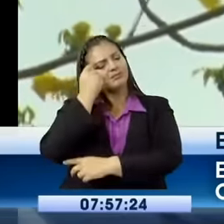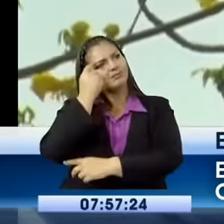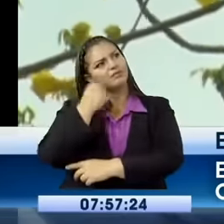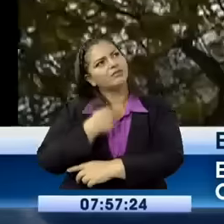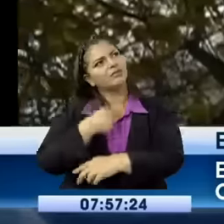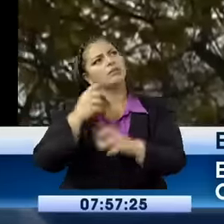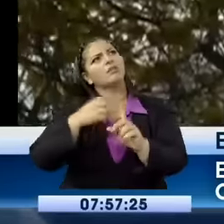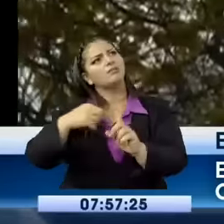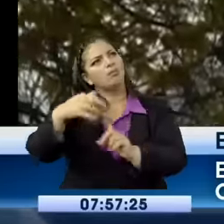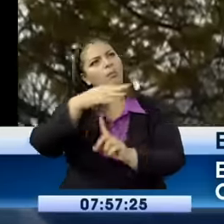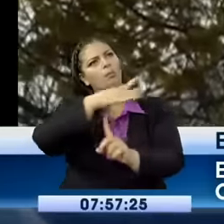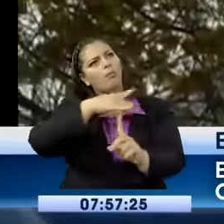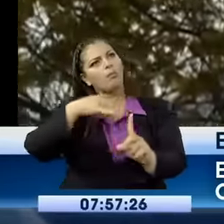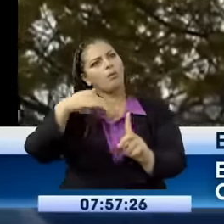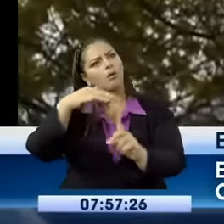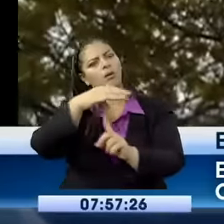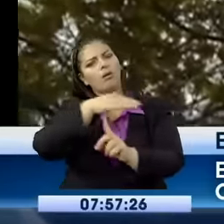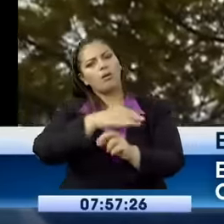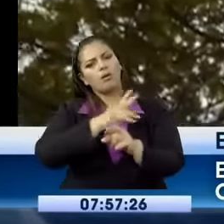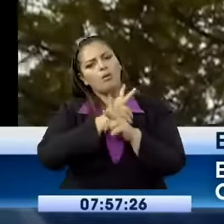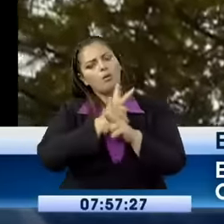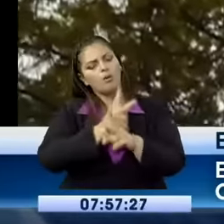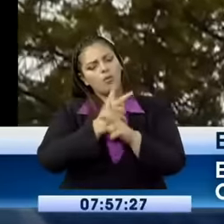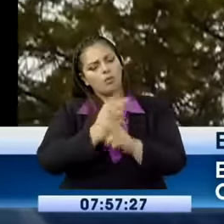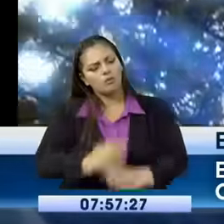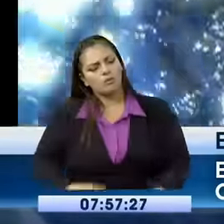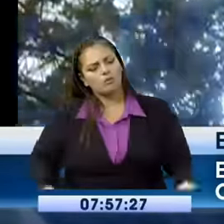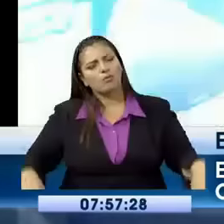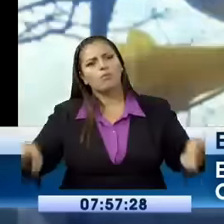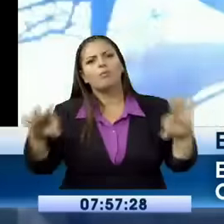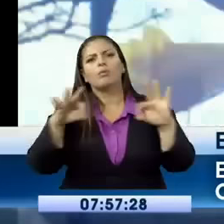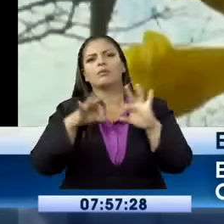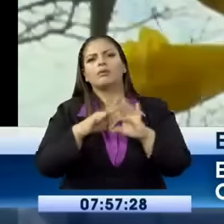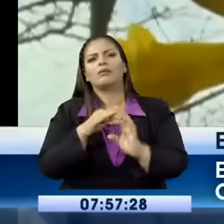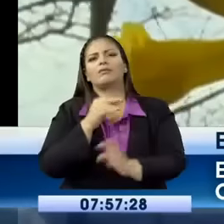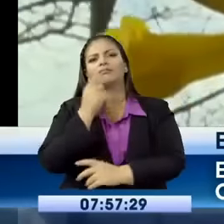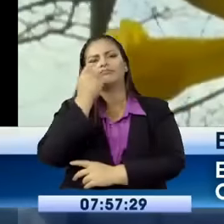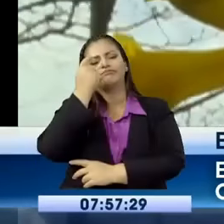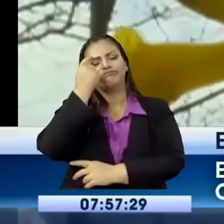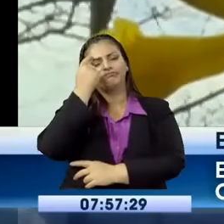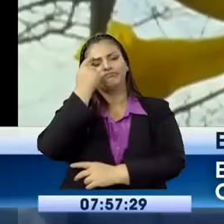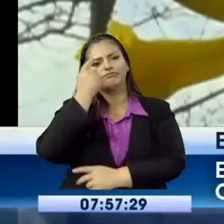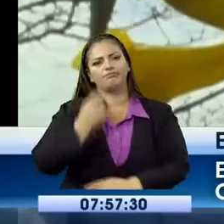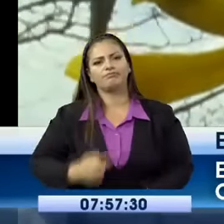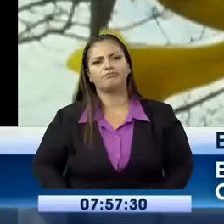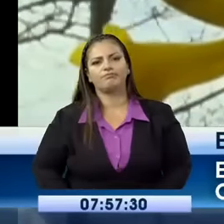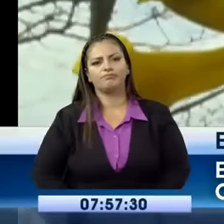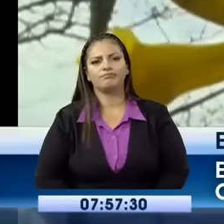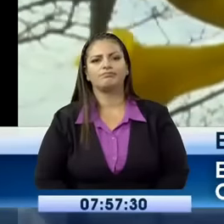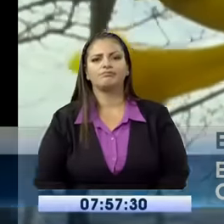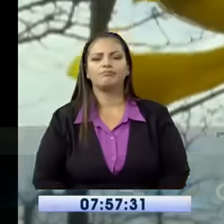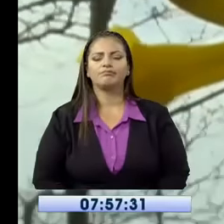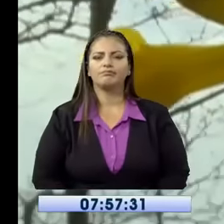el cuidado del medio ambiente para proteger tesoros como este informó Luciola